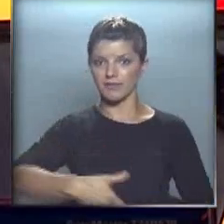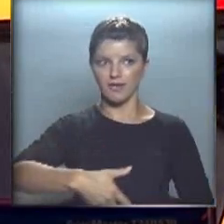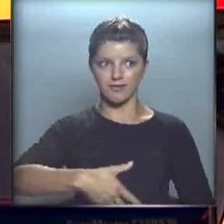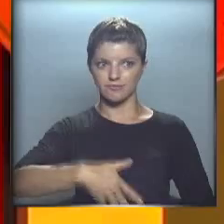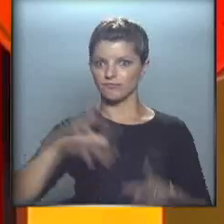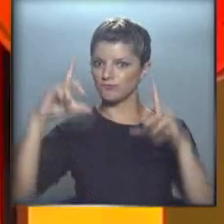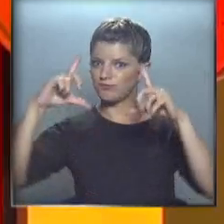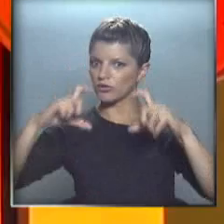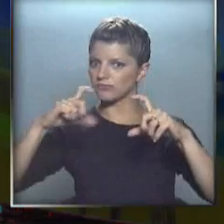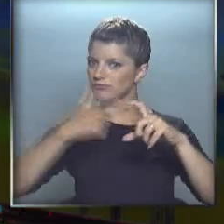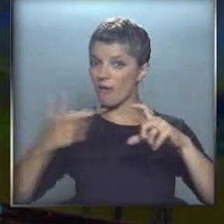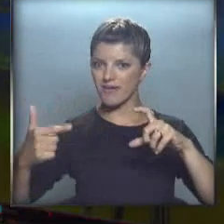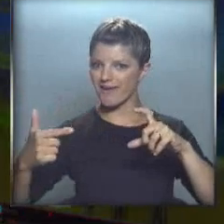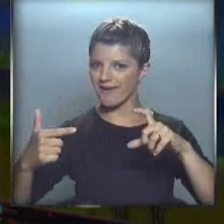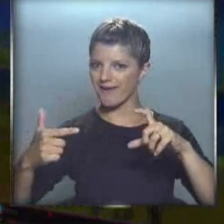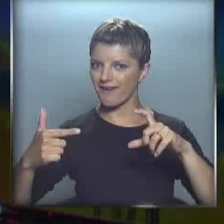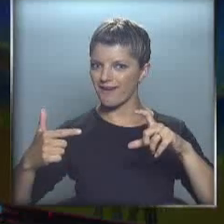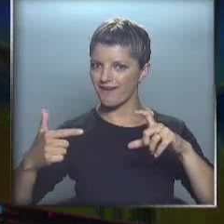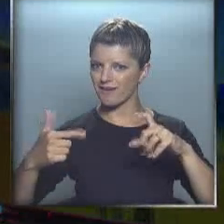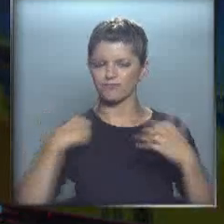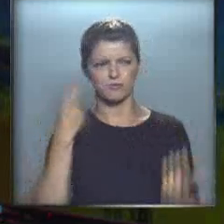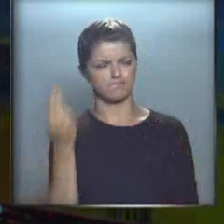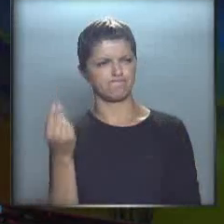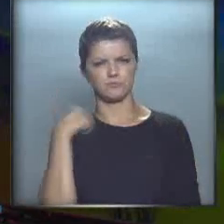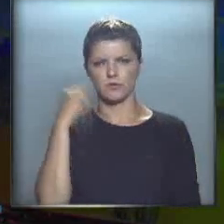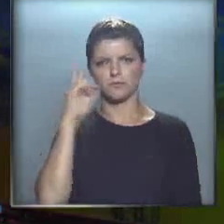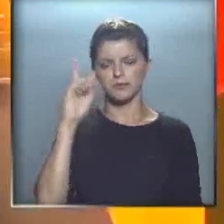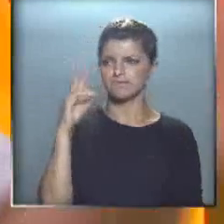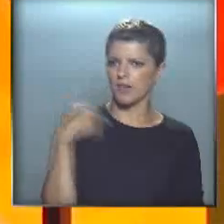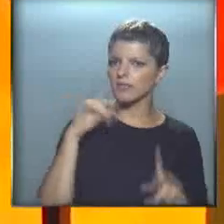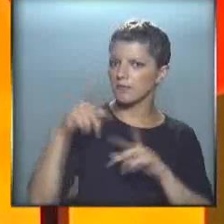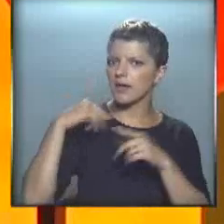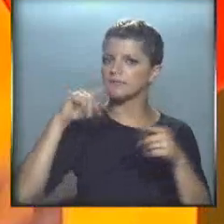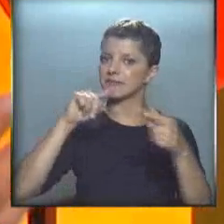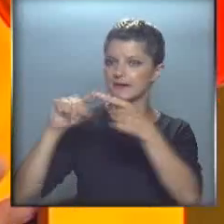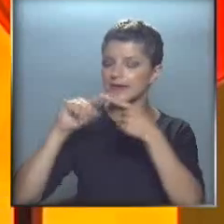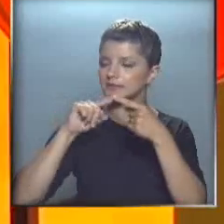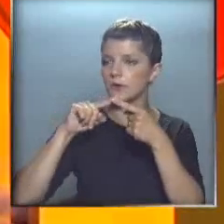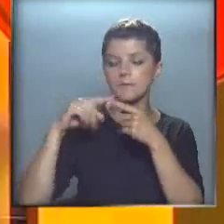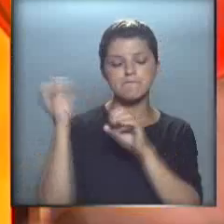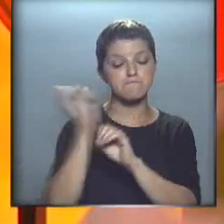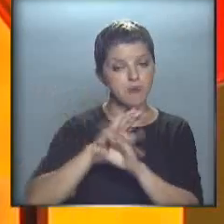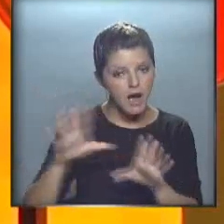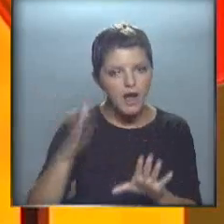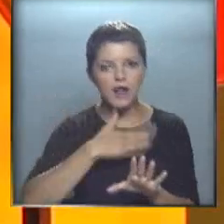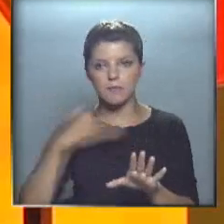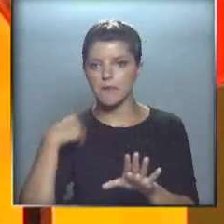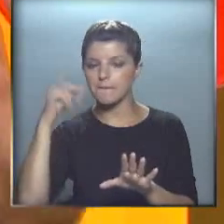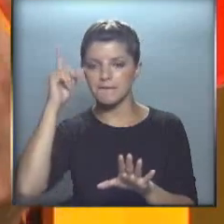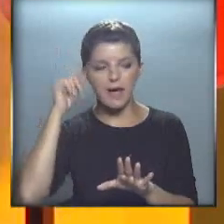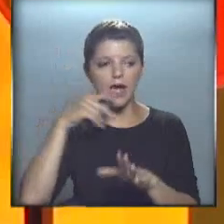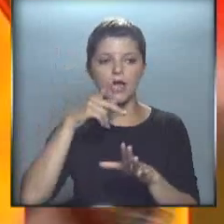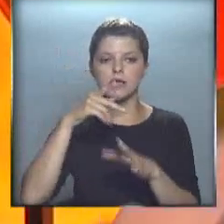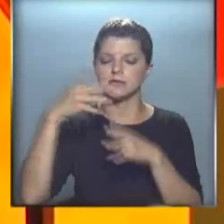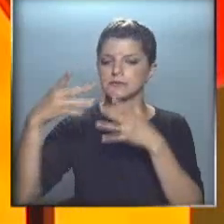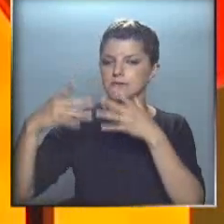claro. Ok. Y además porque me llevaba mal. Me llevaba mal, mal con esa gente. No compartíamos nada. No